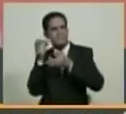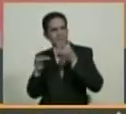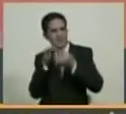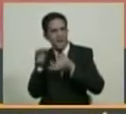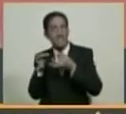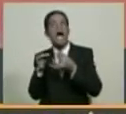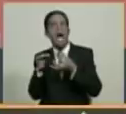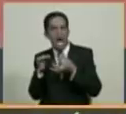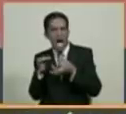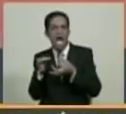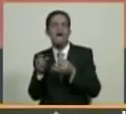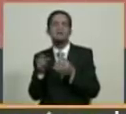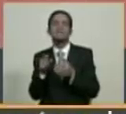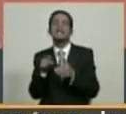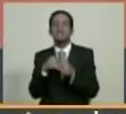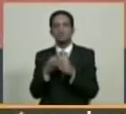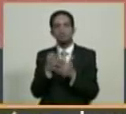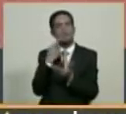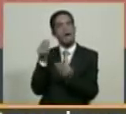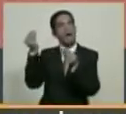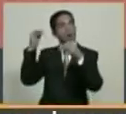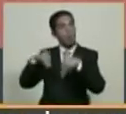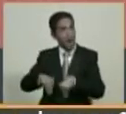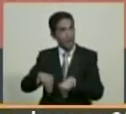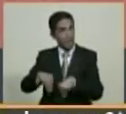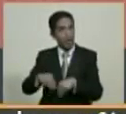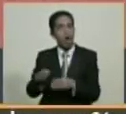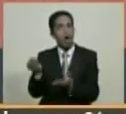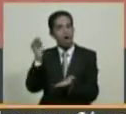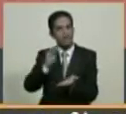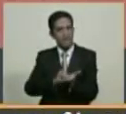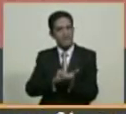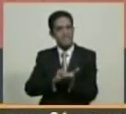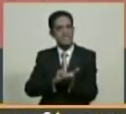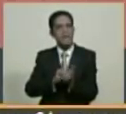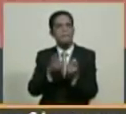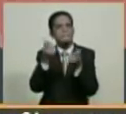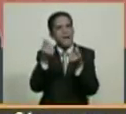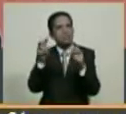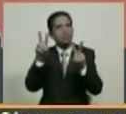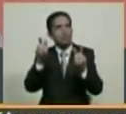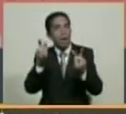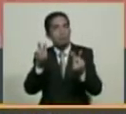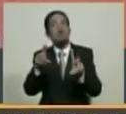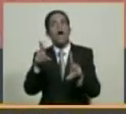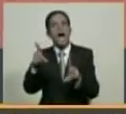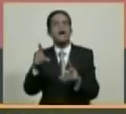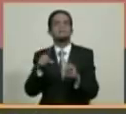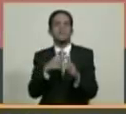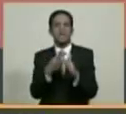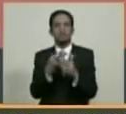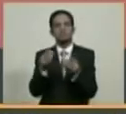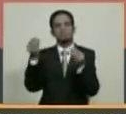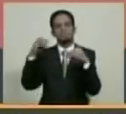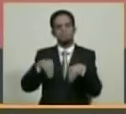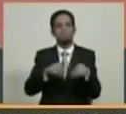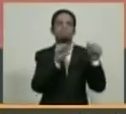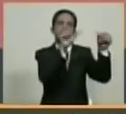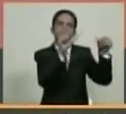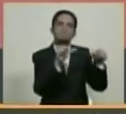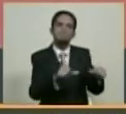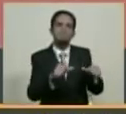y aspiramos y esperamos que esas especificaciones técnicas supere y